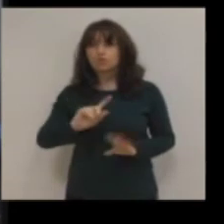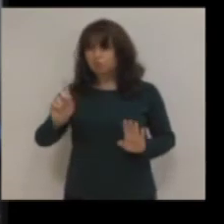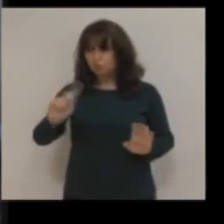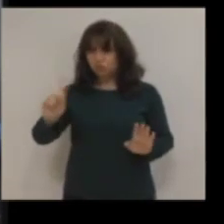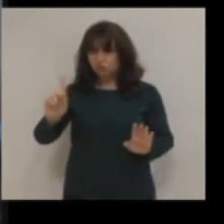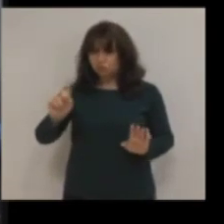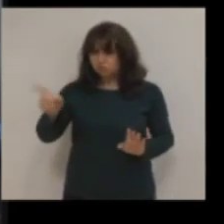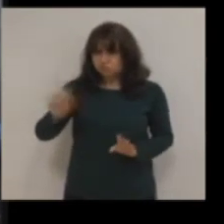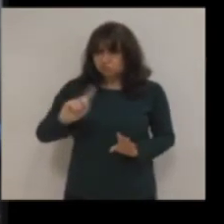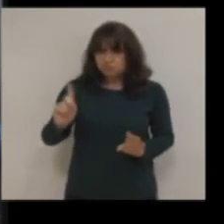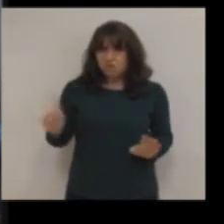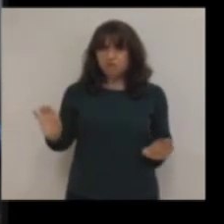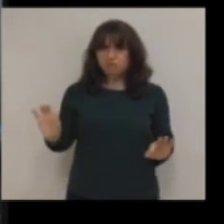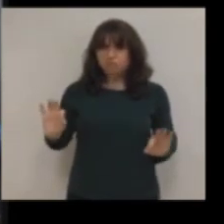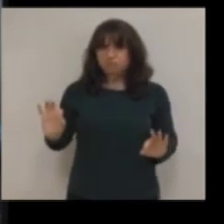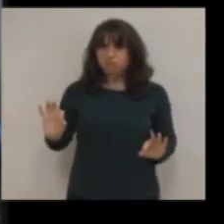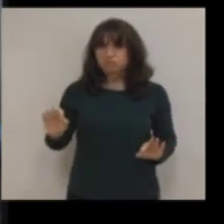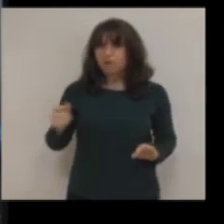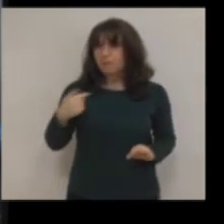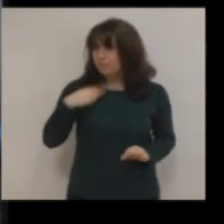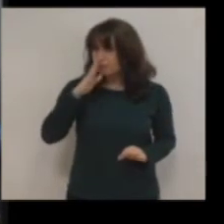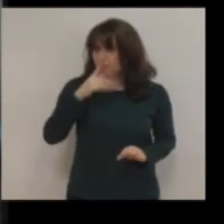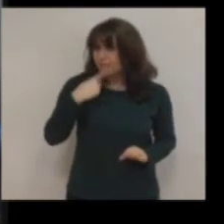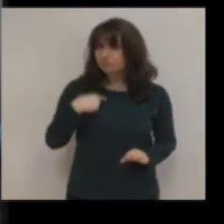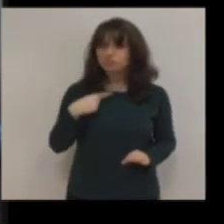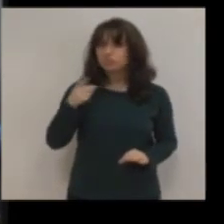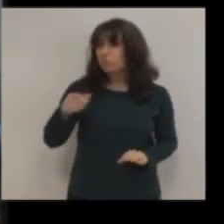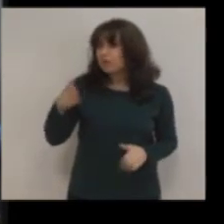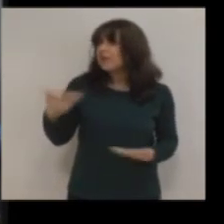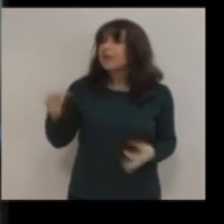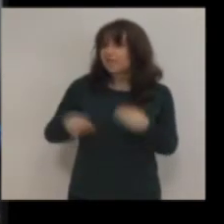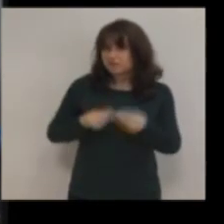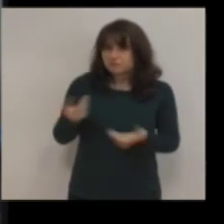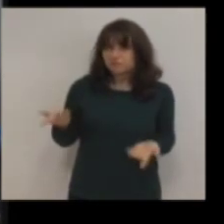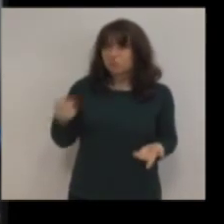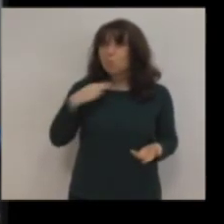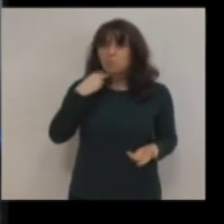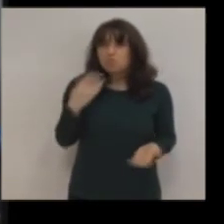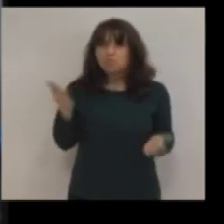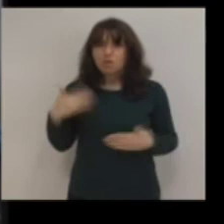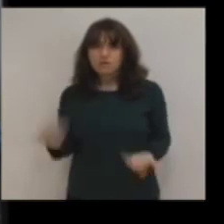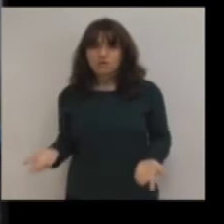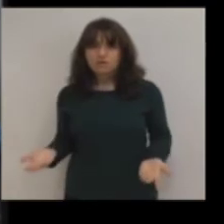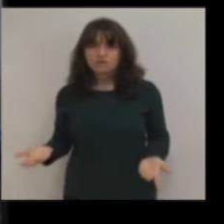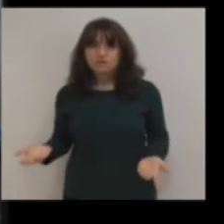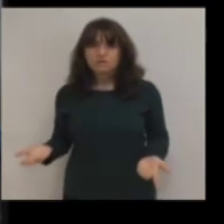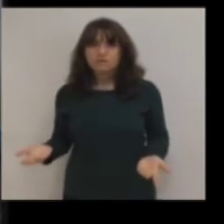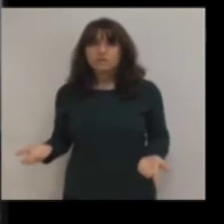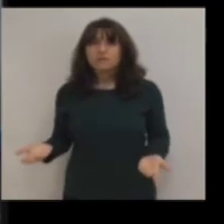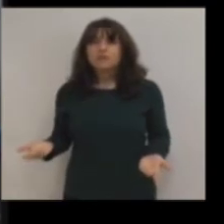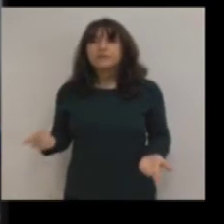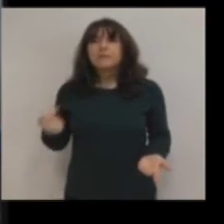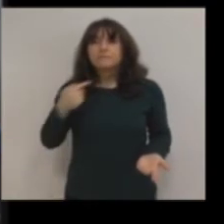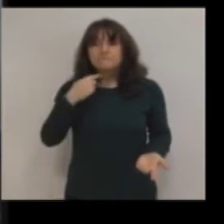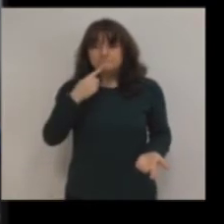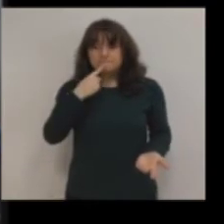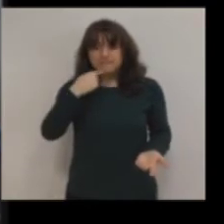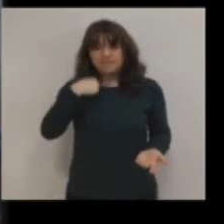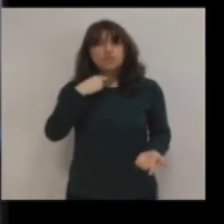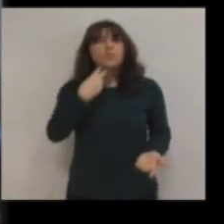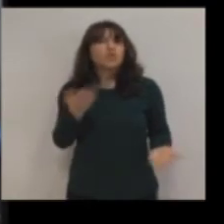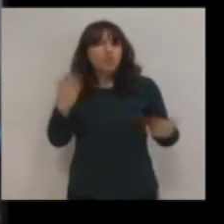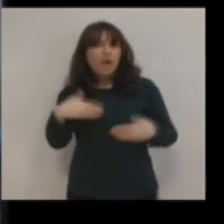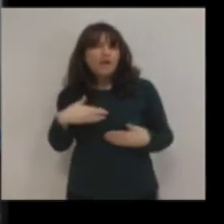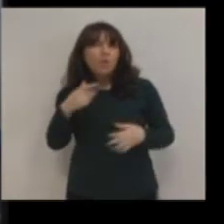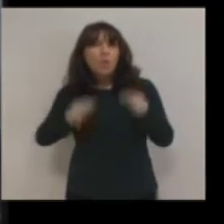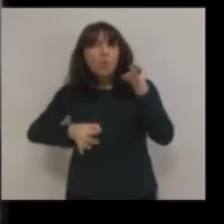usted aquí no pinta nada. Y a mí me lo han dicho así, usted aquí no pinta nada, usted no tiene voz. Y me han dicho, no tienes voz en un